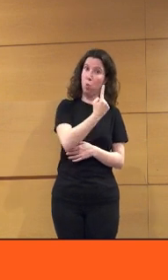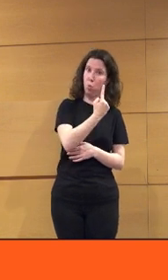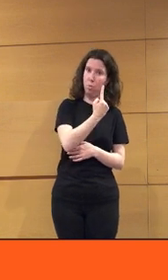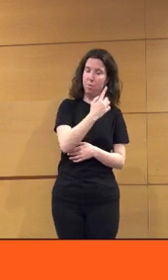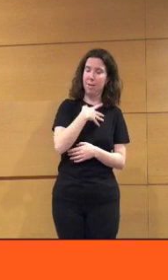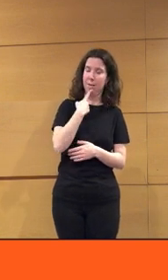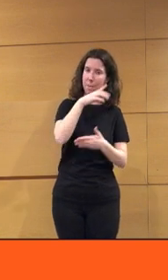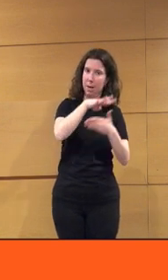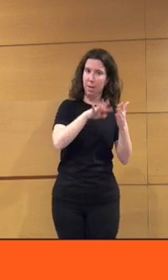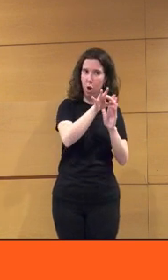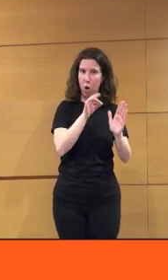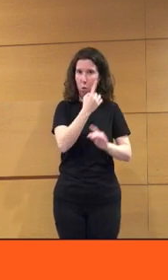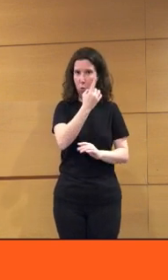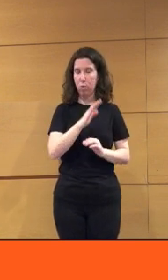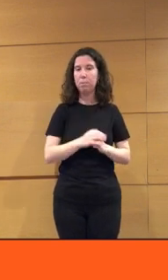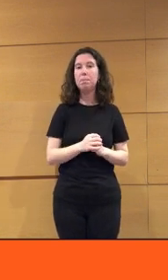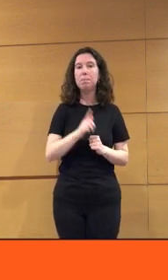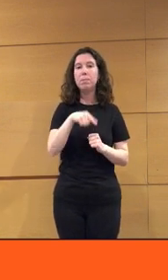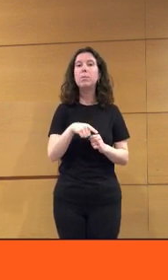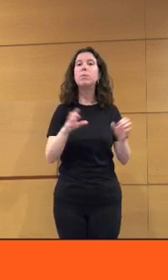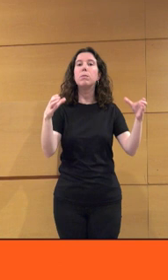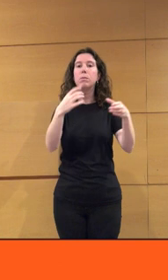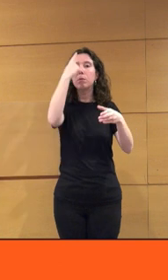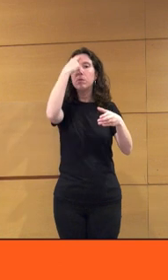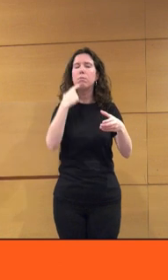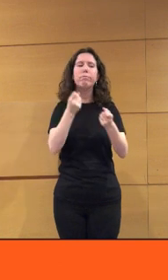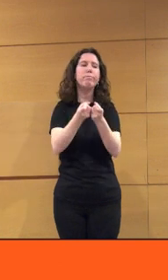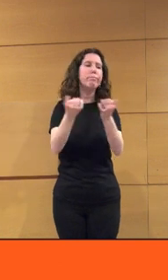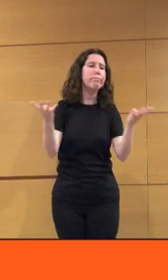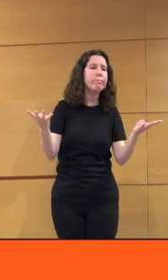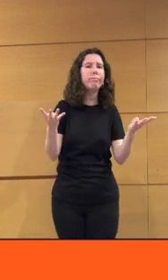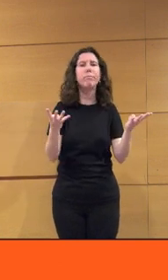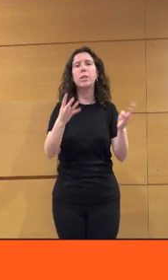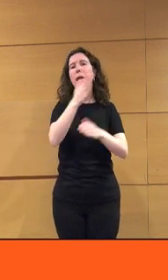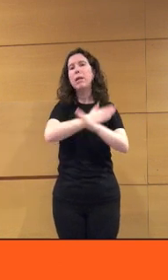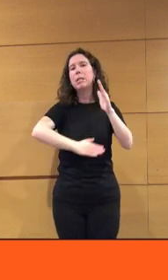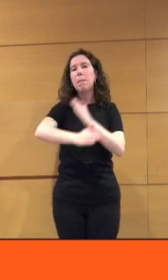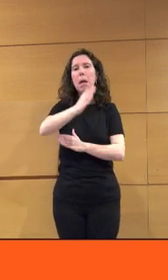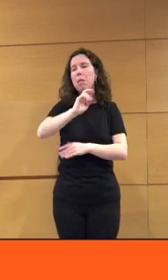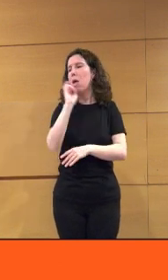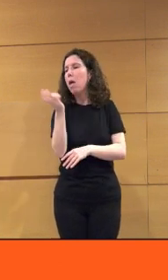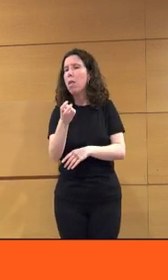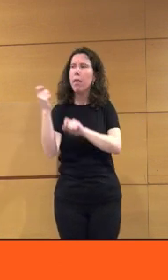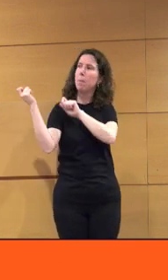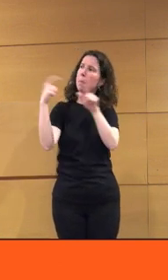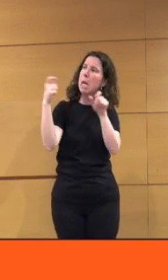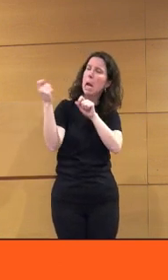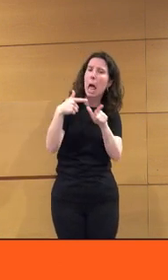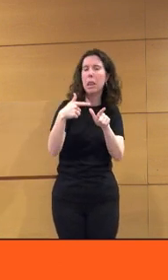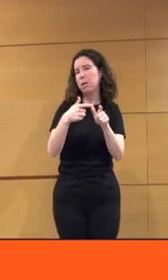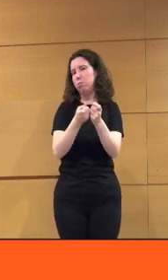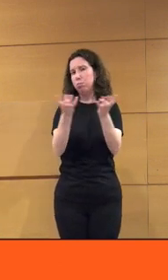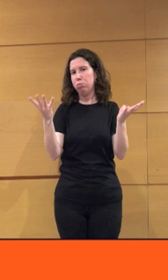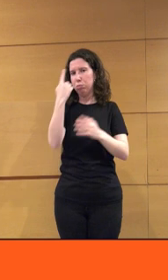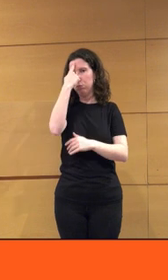y con una muestra variada de la población, que incluirá personas con discapacidad cognitiva, migrantes y personas de avanzada edad. Obviamente, como trabajamos